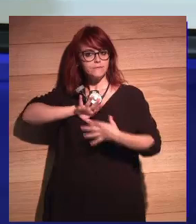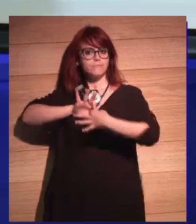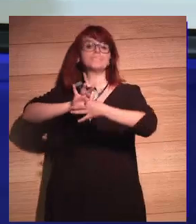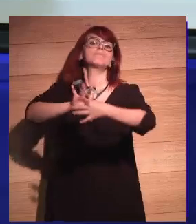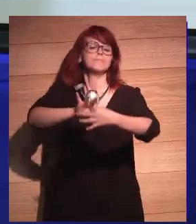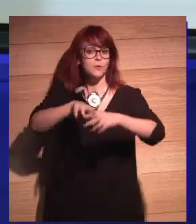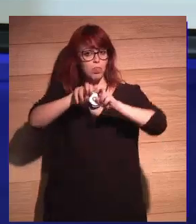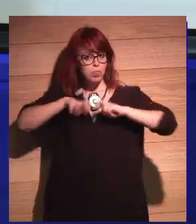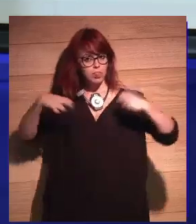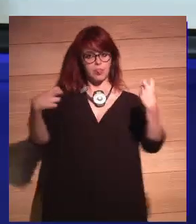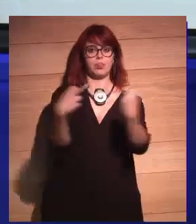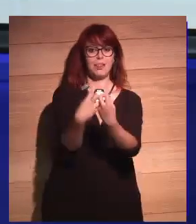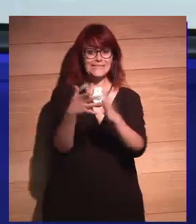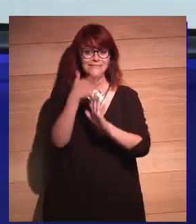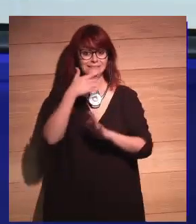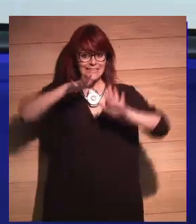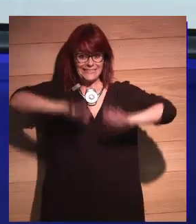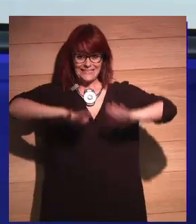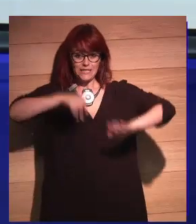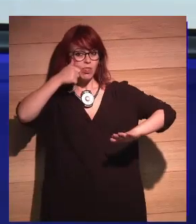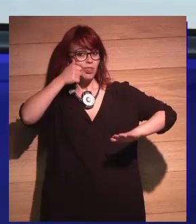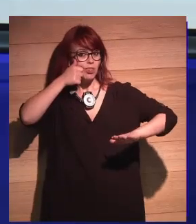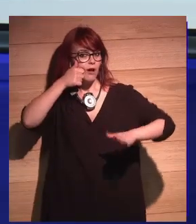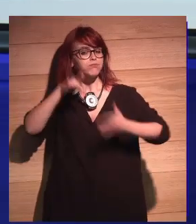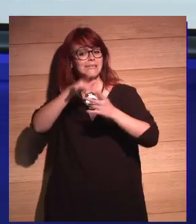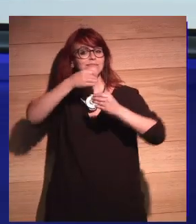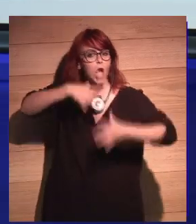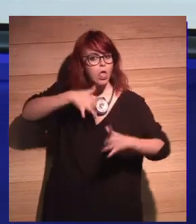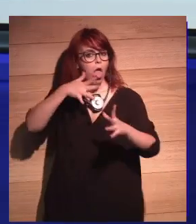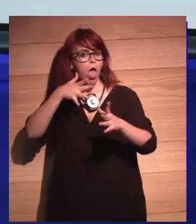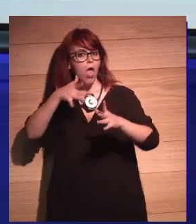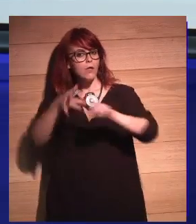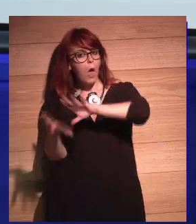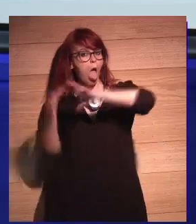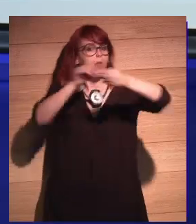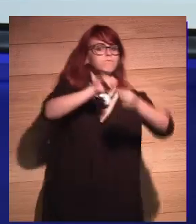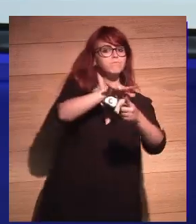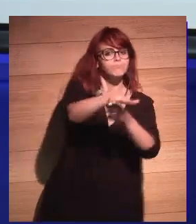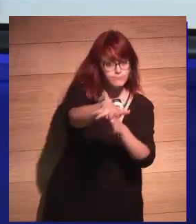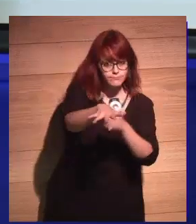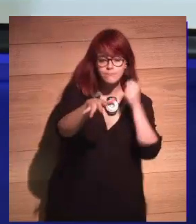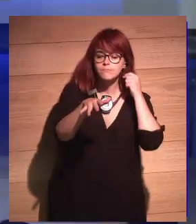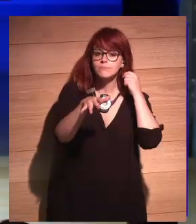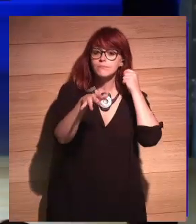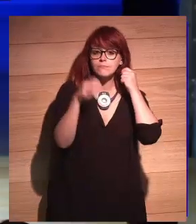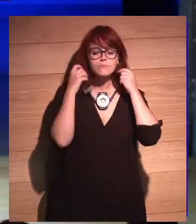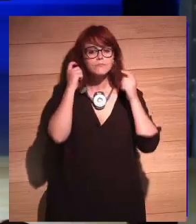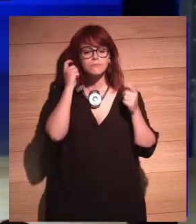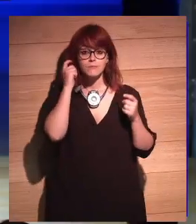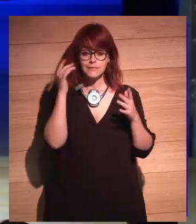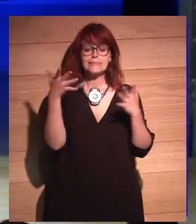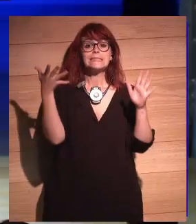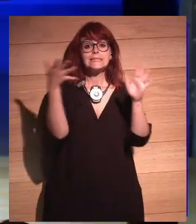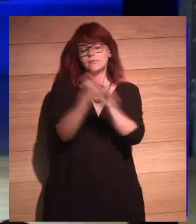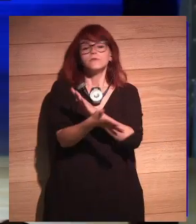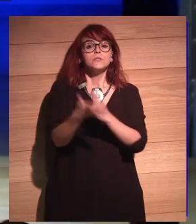allí, digamos. Entonces el hecho de que estemos allí afecta a la historia y la está adaptando en tiempo real. Esto es lo